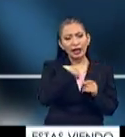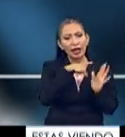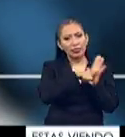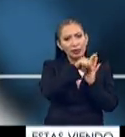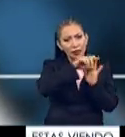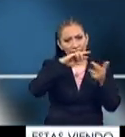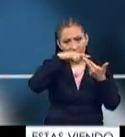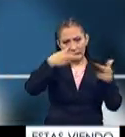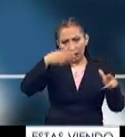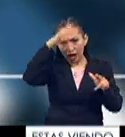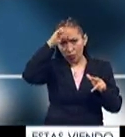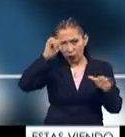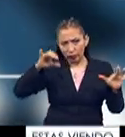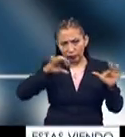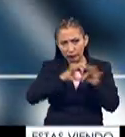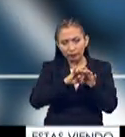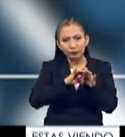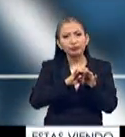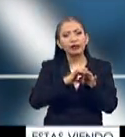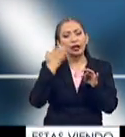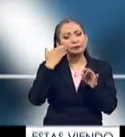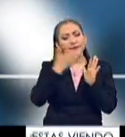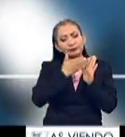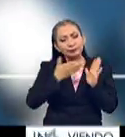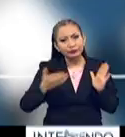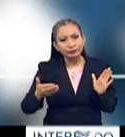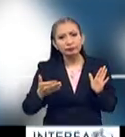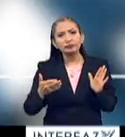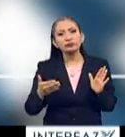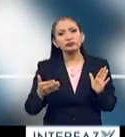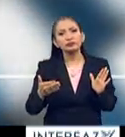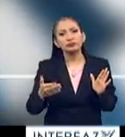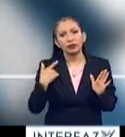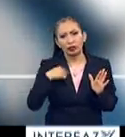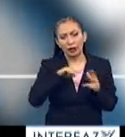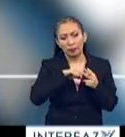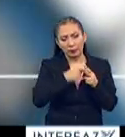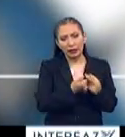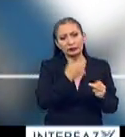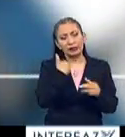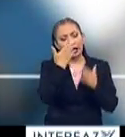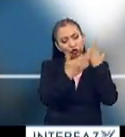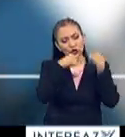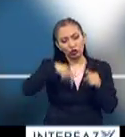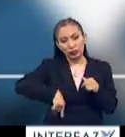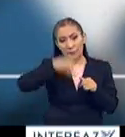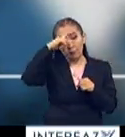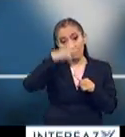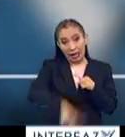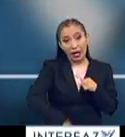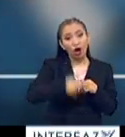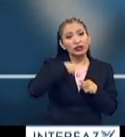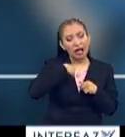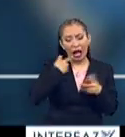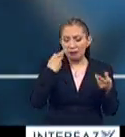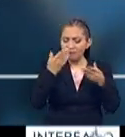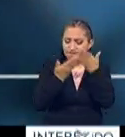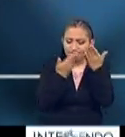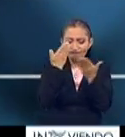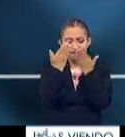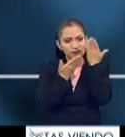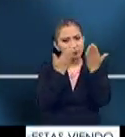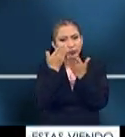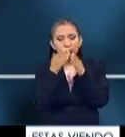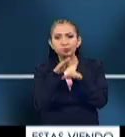francés. A lo largo de que inicia sus estudios en México, casi es una preparación